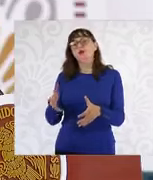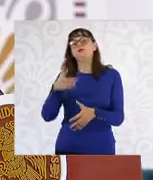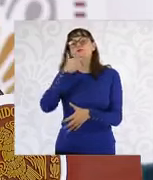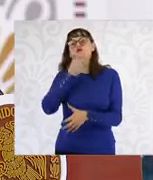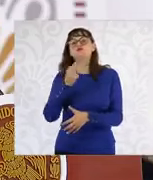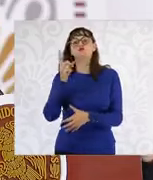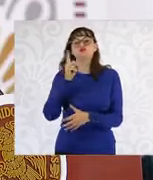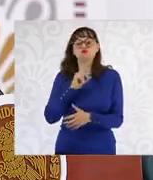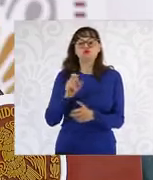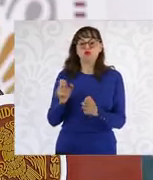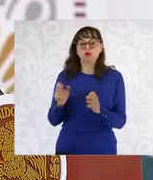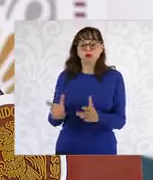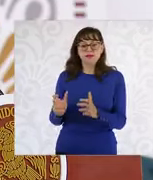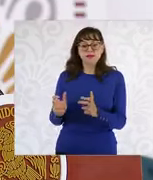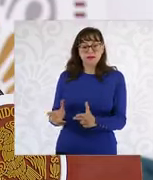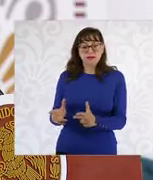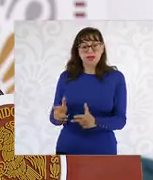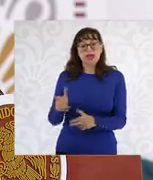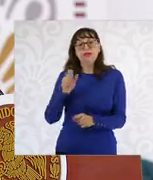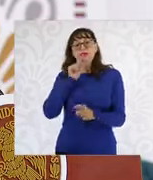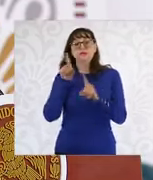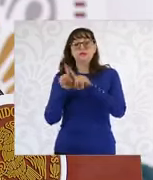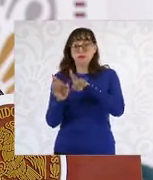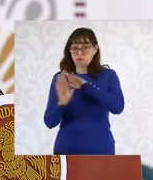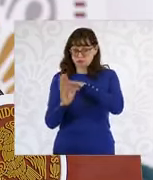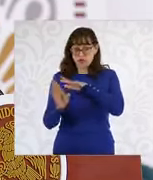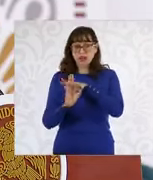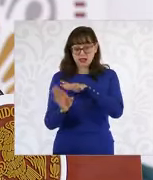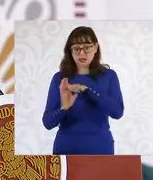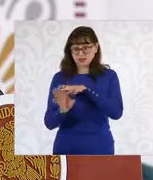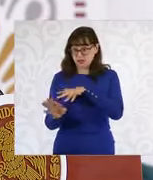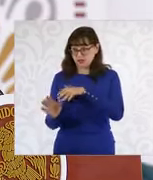y chiapanecos, como también para migrantes.